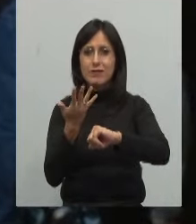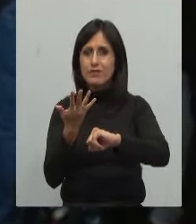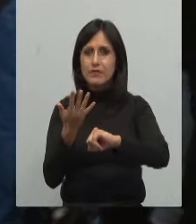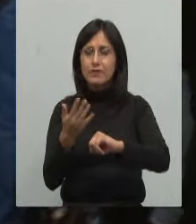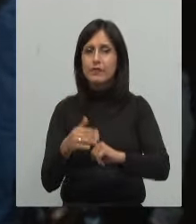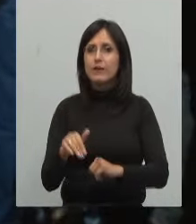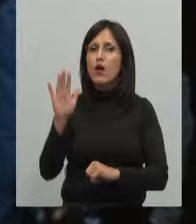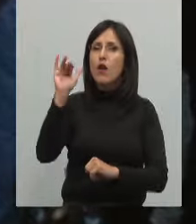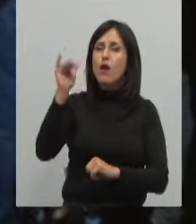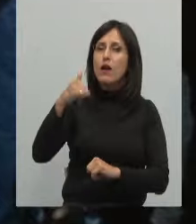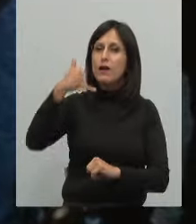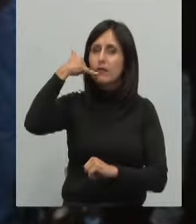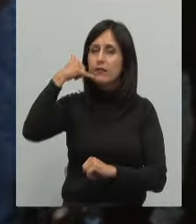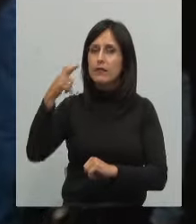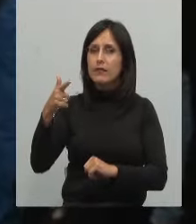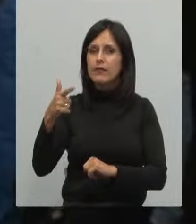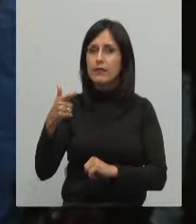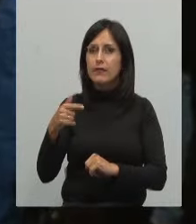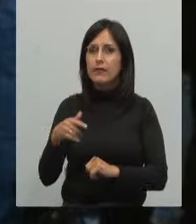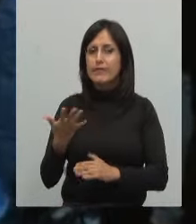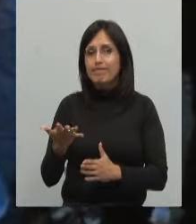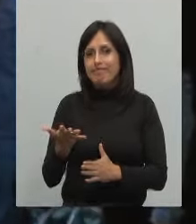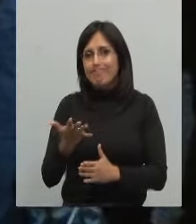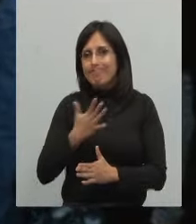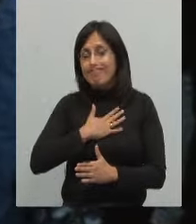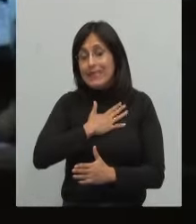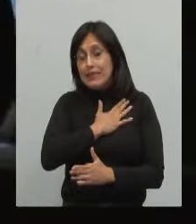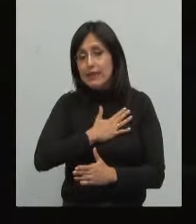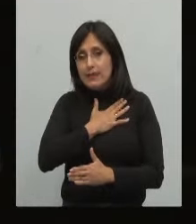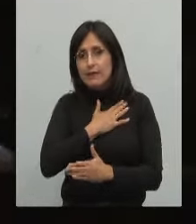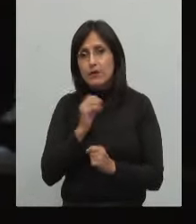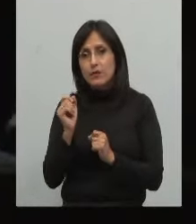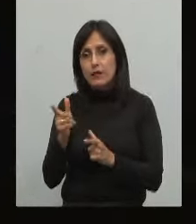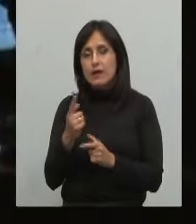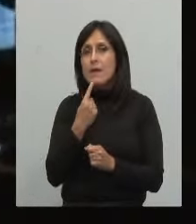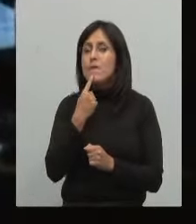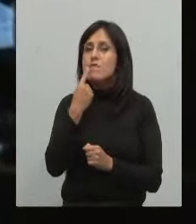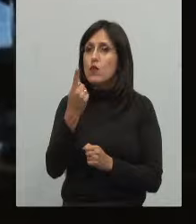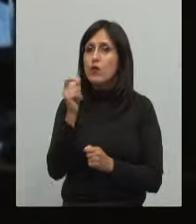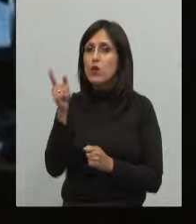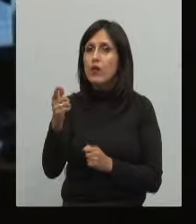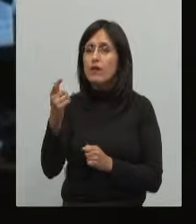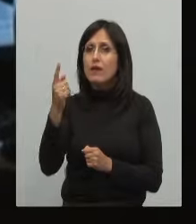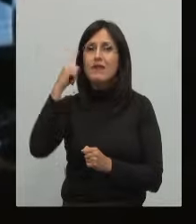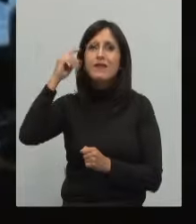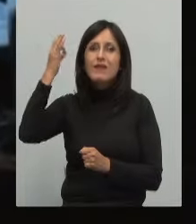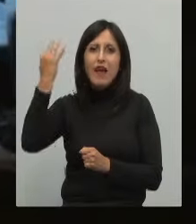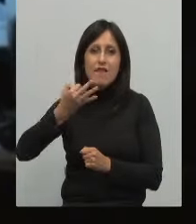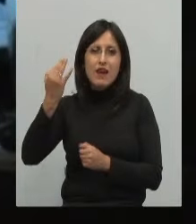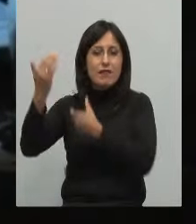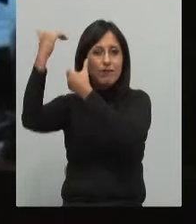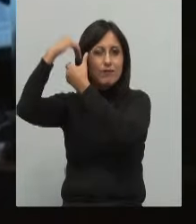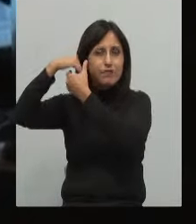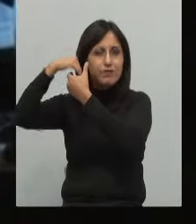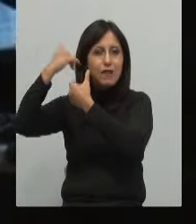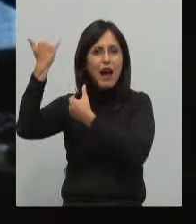mis condolencias para usted y toda la familia. Muchas gracias, muchas gracias. Le hago una consulta. ¿Ustedes Sí. tenían alguna sospecha de qué es lo que